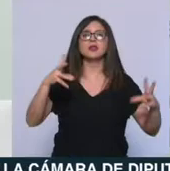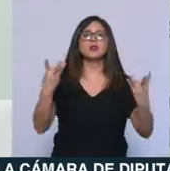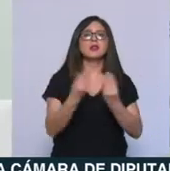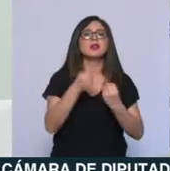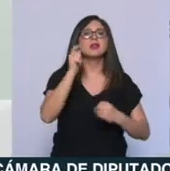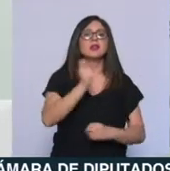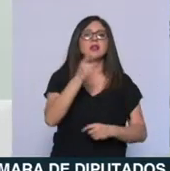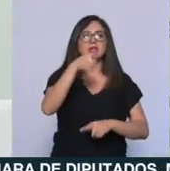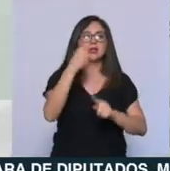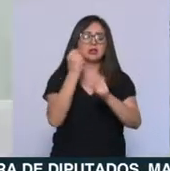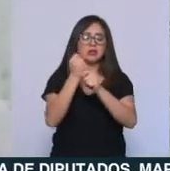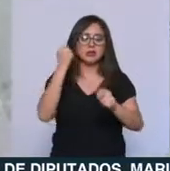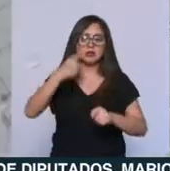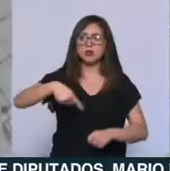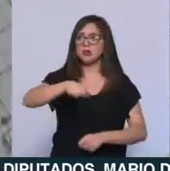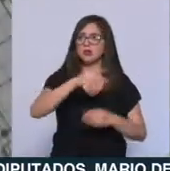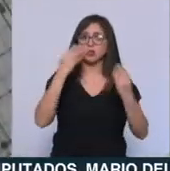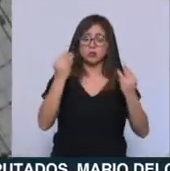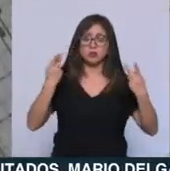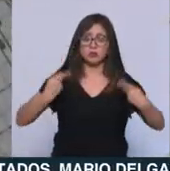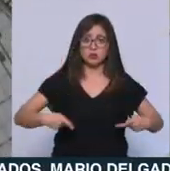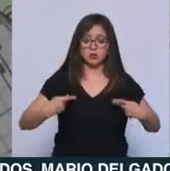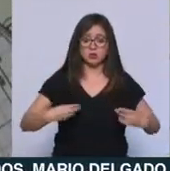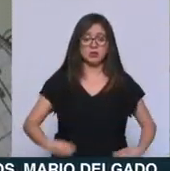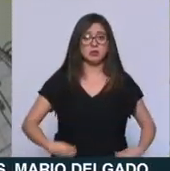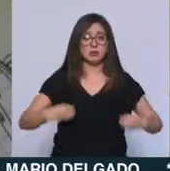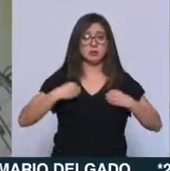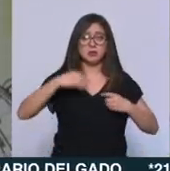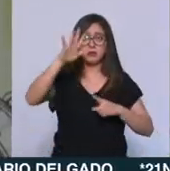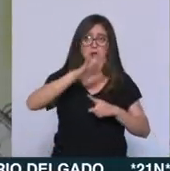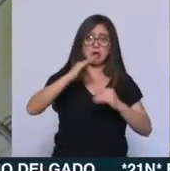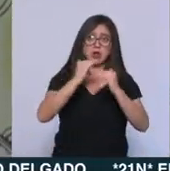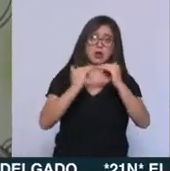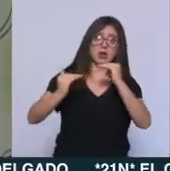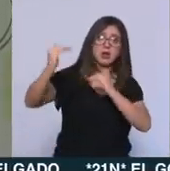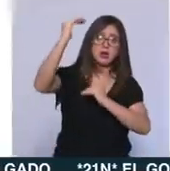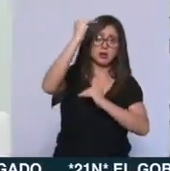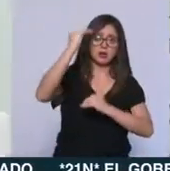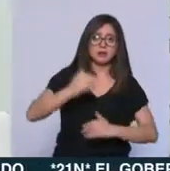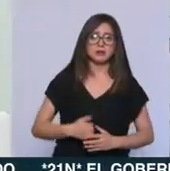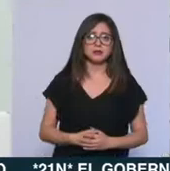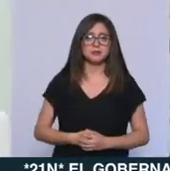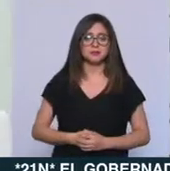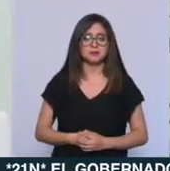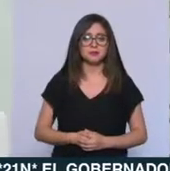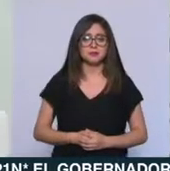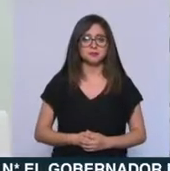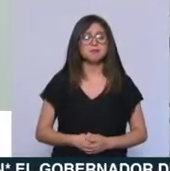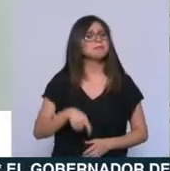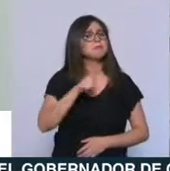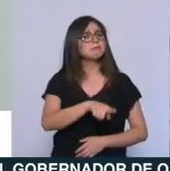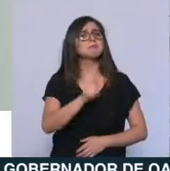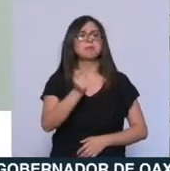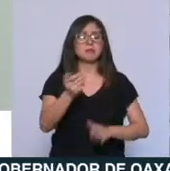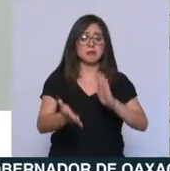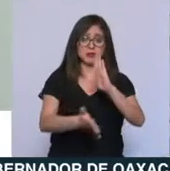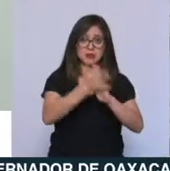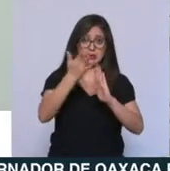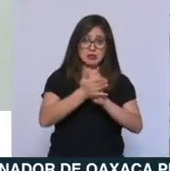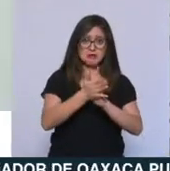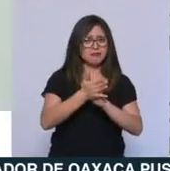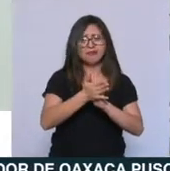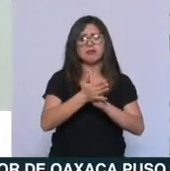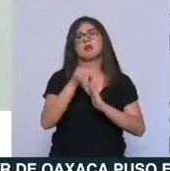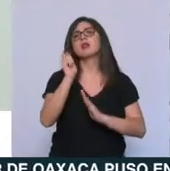medio de transporte para miles de capitalinos que habitan en las zonas altas. Más que una obra, es un sistema de transporte